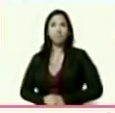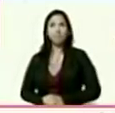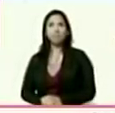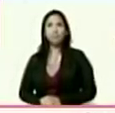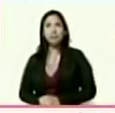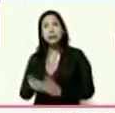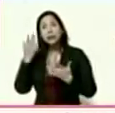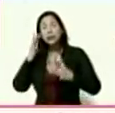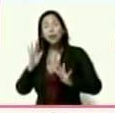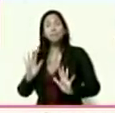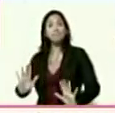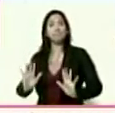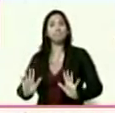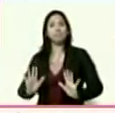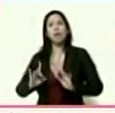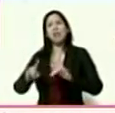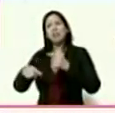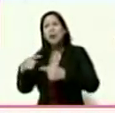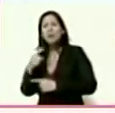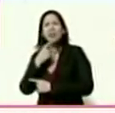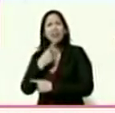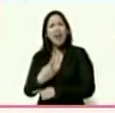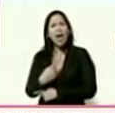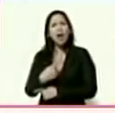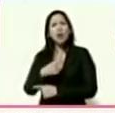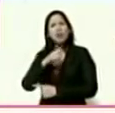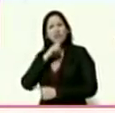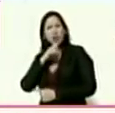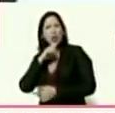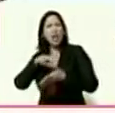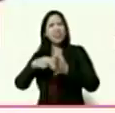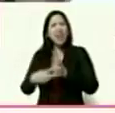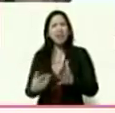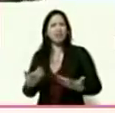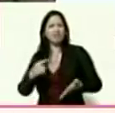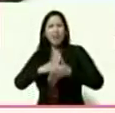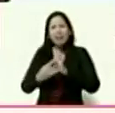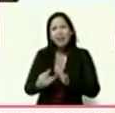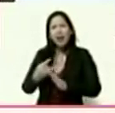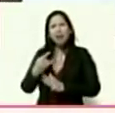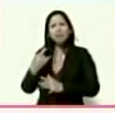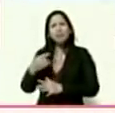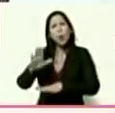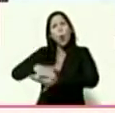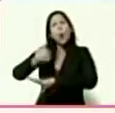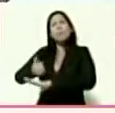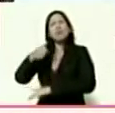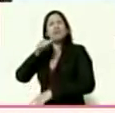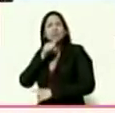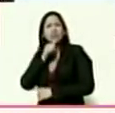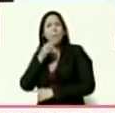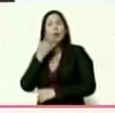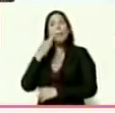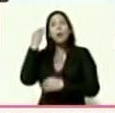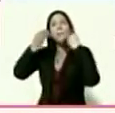trataron, pues, y después dijeron dificultades técnicas por culpa de quién. Imaginemos nosotros que eso ocurriera en Venezuela.